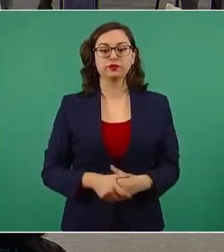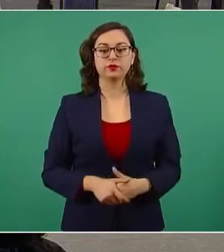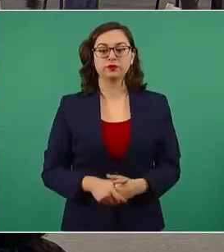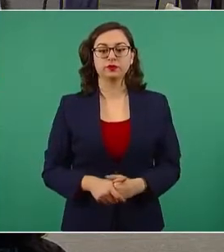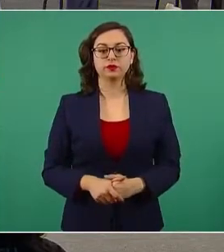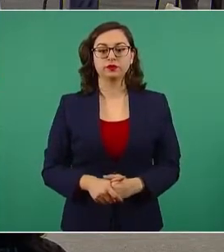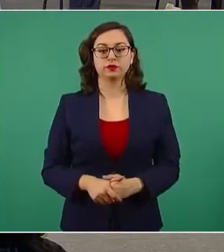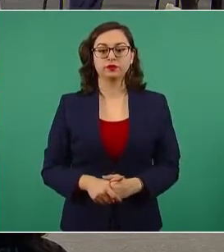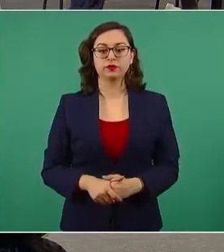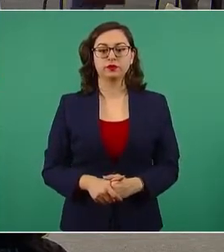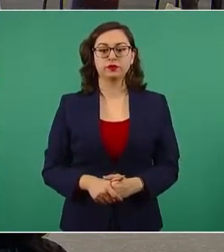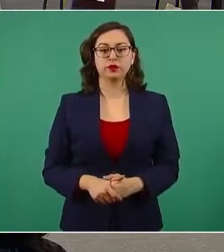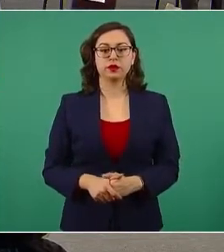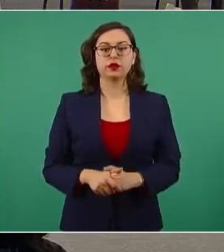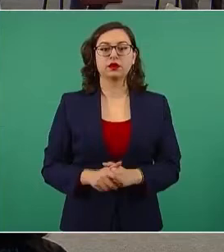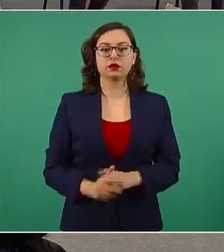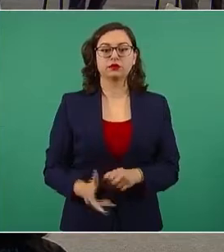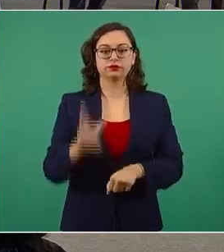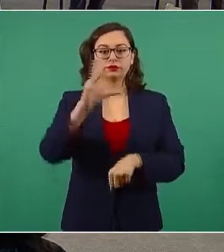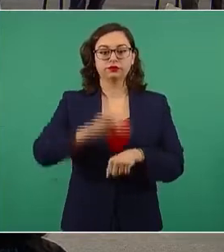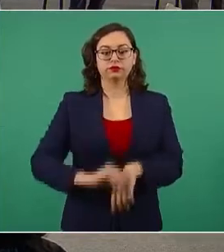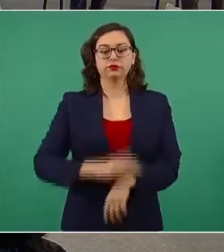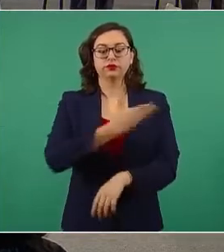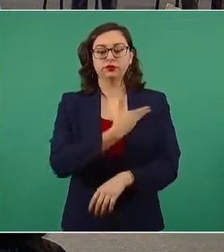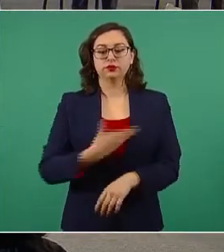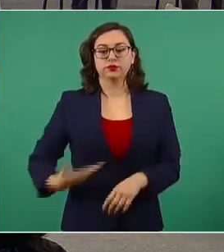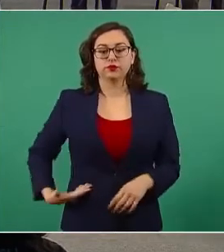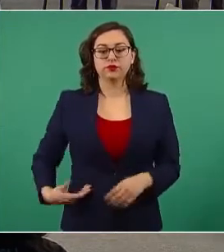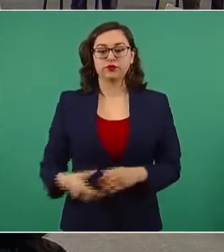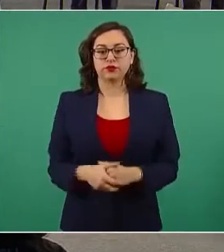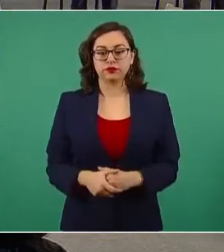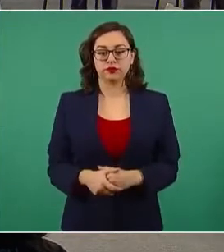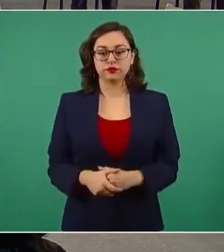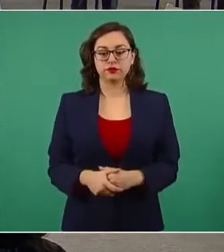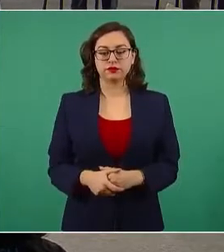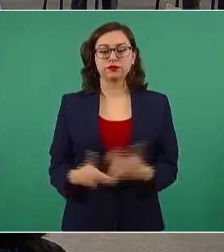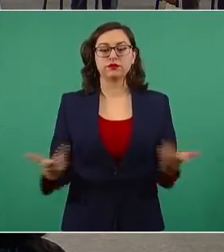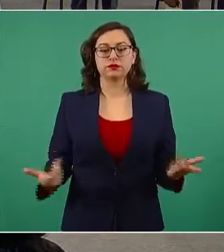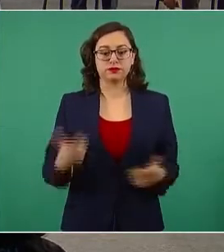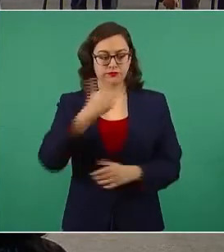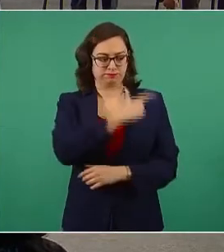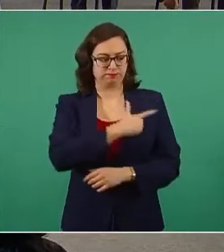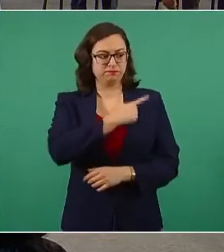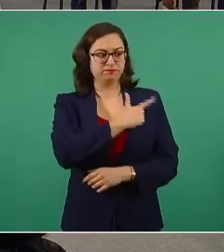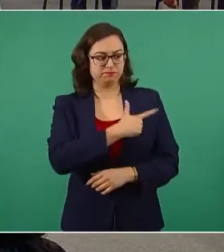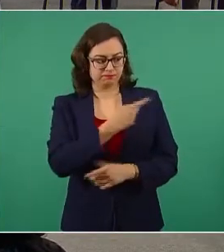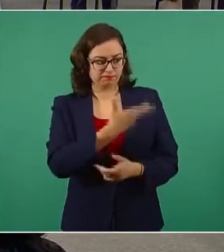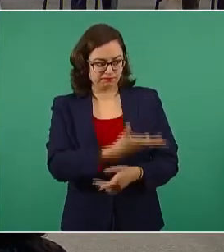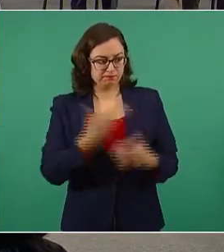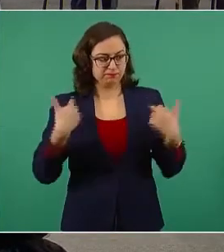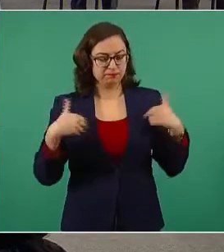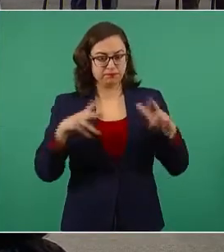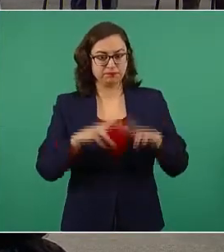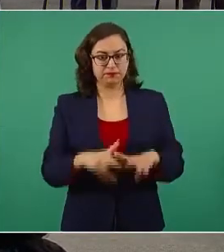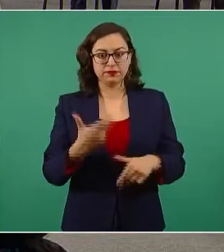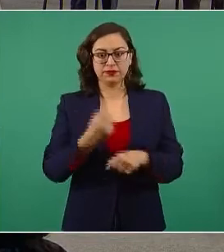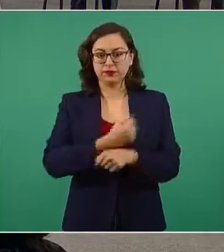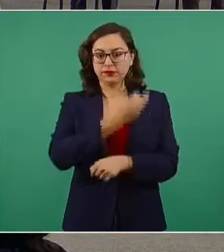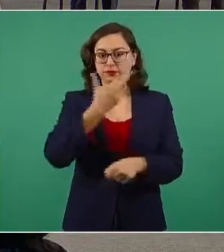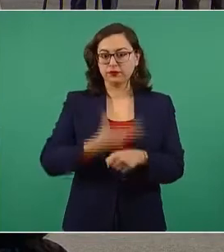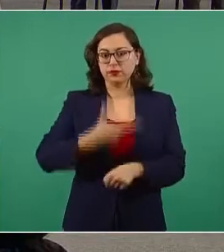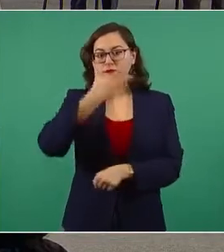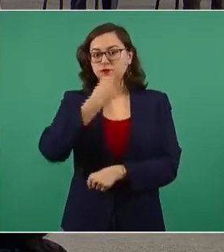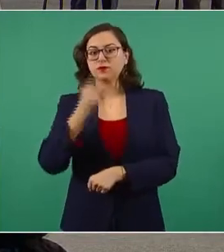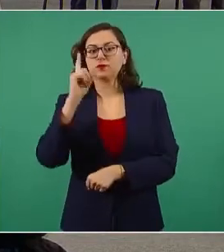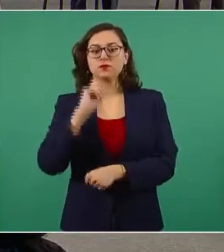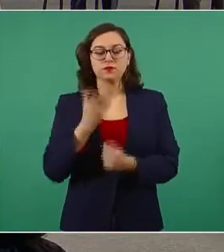Con su permiso, presidente. Con su permiso, con mucho gusto, maestro, secretarias, secretarios, muy buenos días